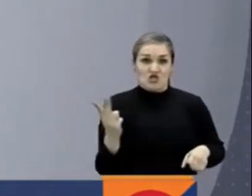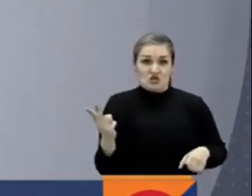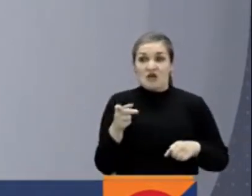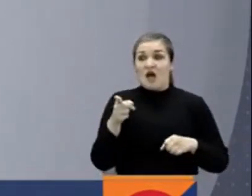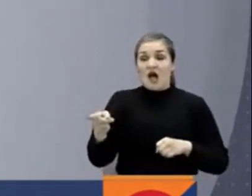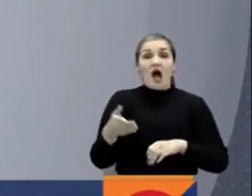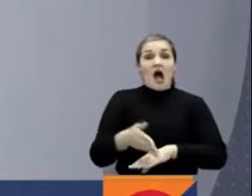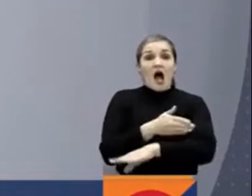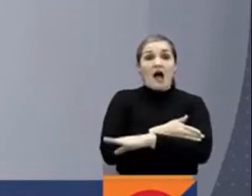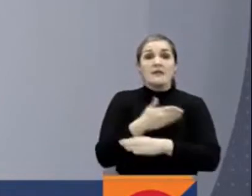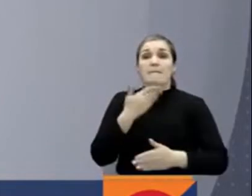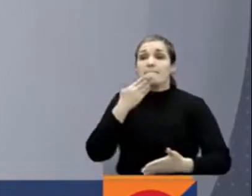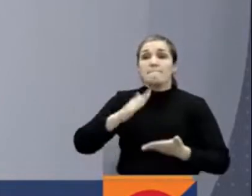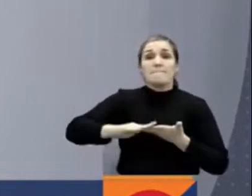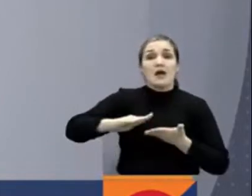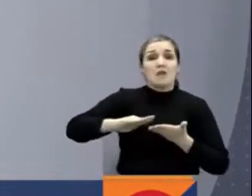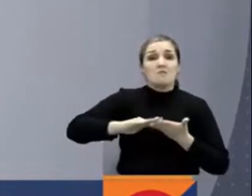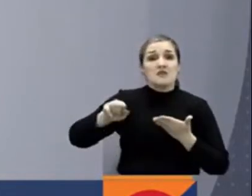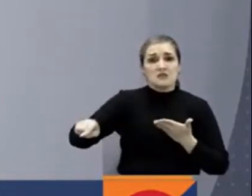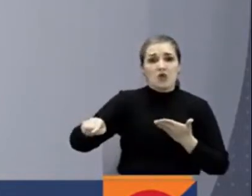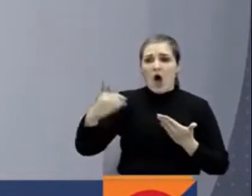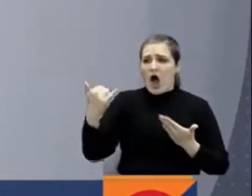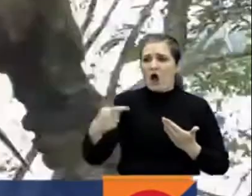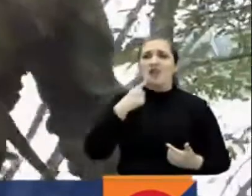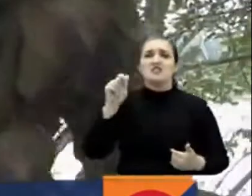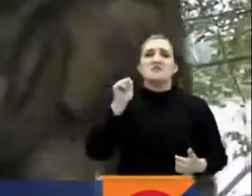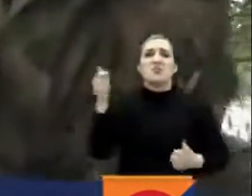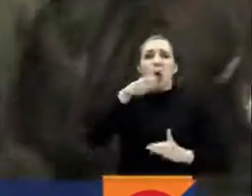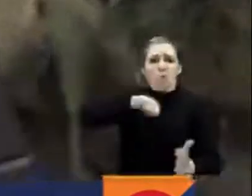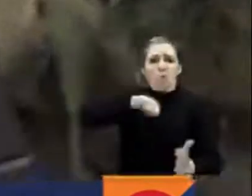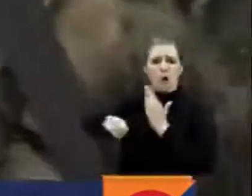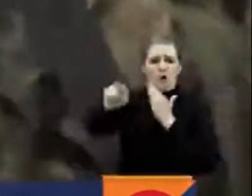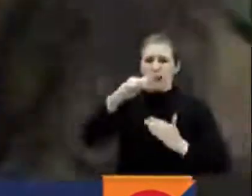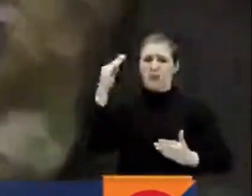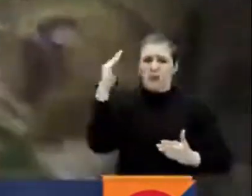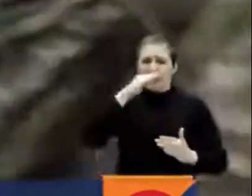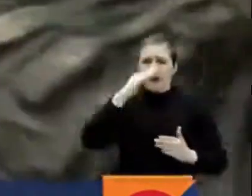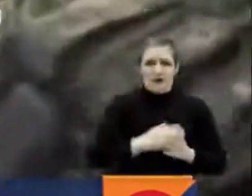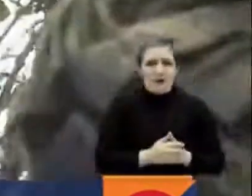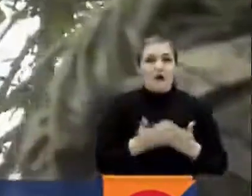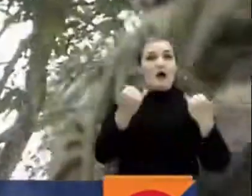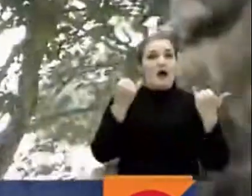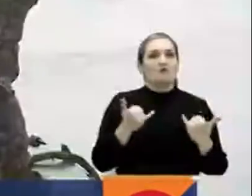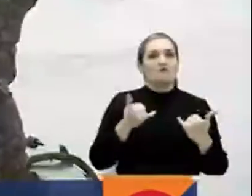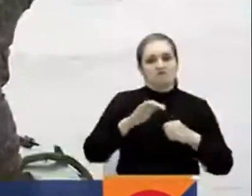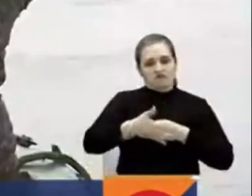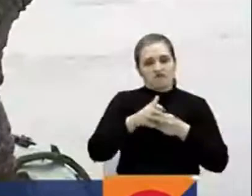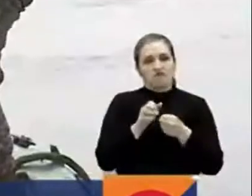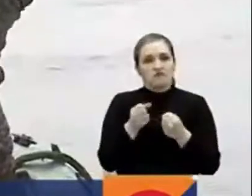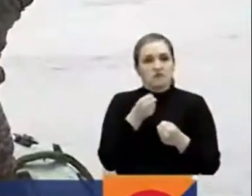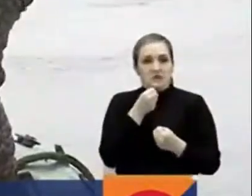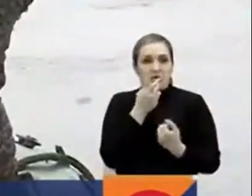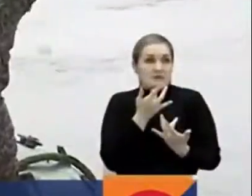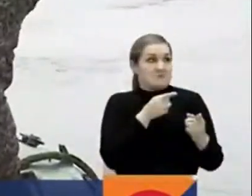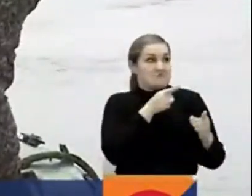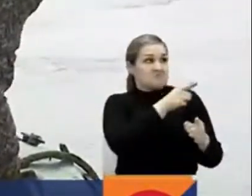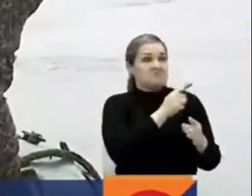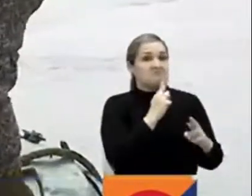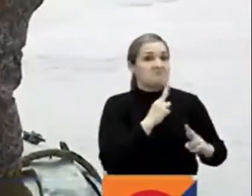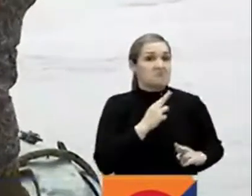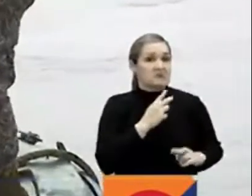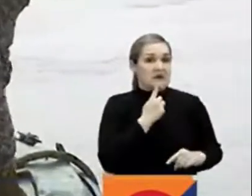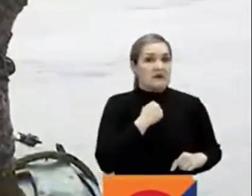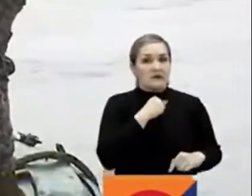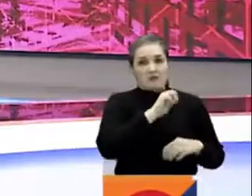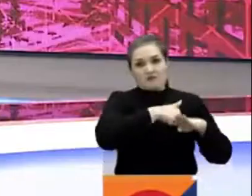juraron bandera. Ahora los ponen como desertor del Ejército. RTVC Noticias está a la espera del pronunciamiento del Ejército sobre la denuncia del